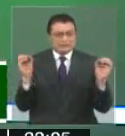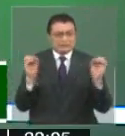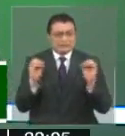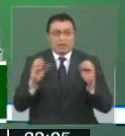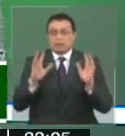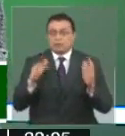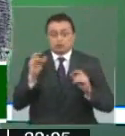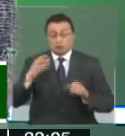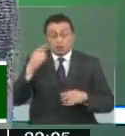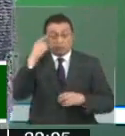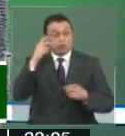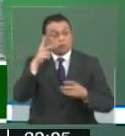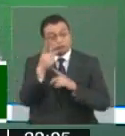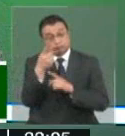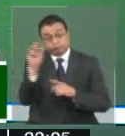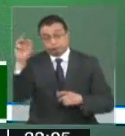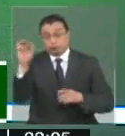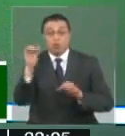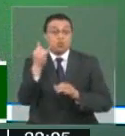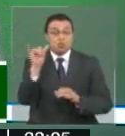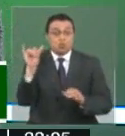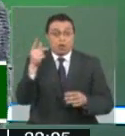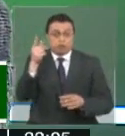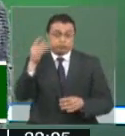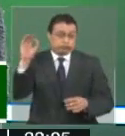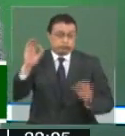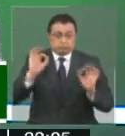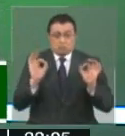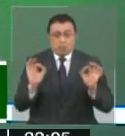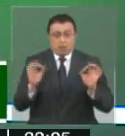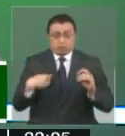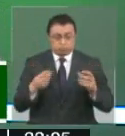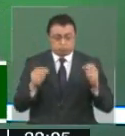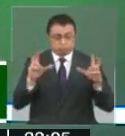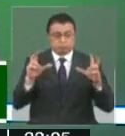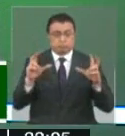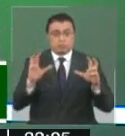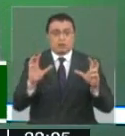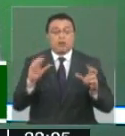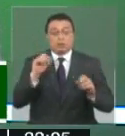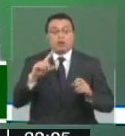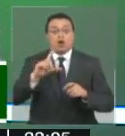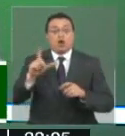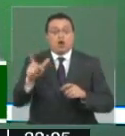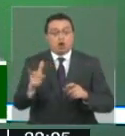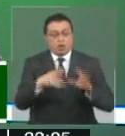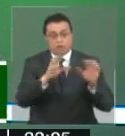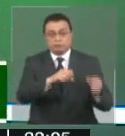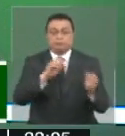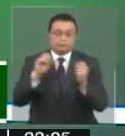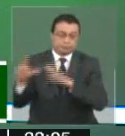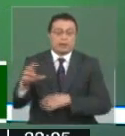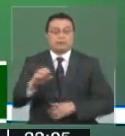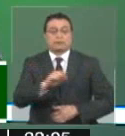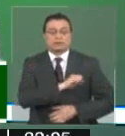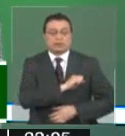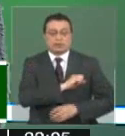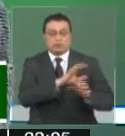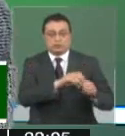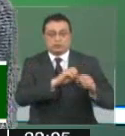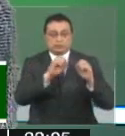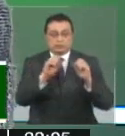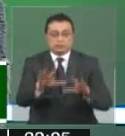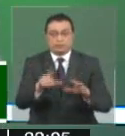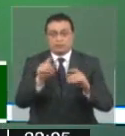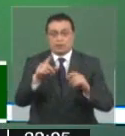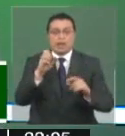estuve todo el rato consciente. Y después de varias horas me trajeron en Santiago y